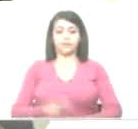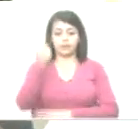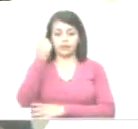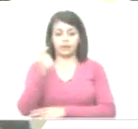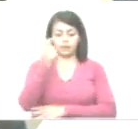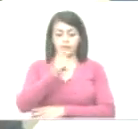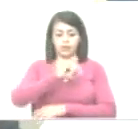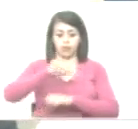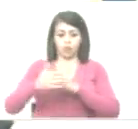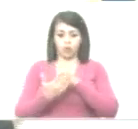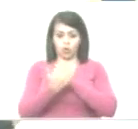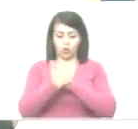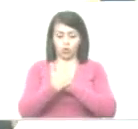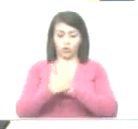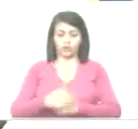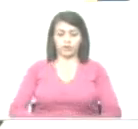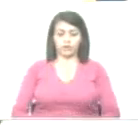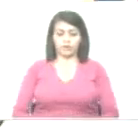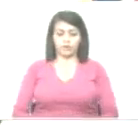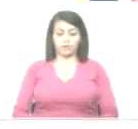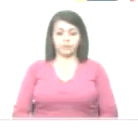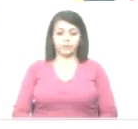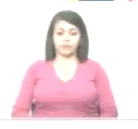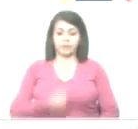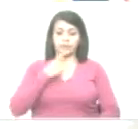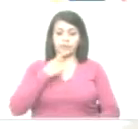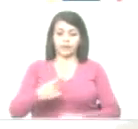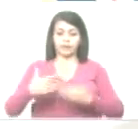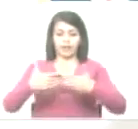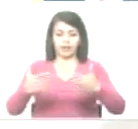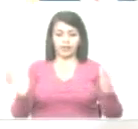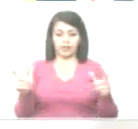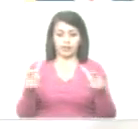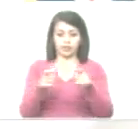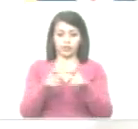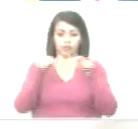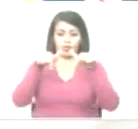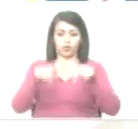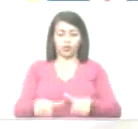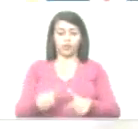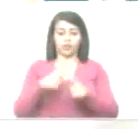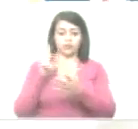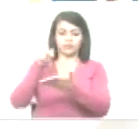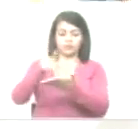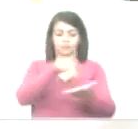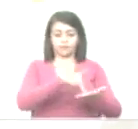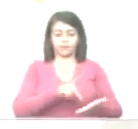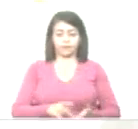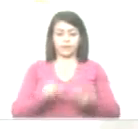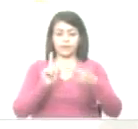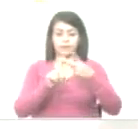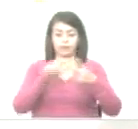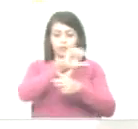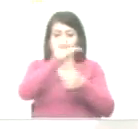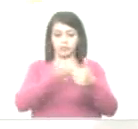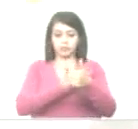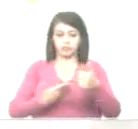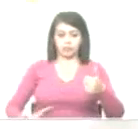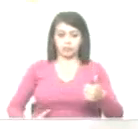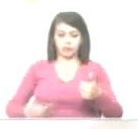diputado Jorge Jesús Rodríguez Gómez, declaró abierta la sesión ordinaria con la asistencia de la segunda